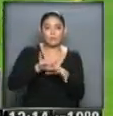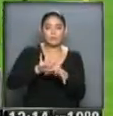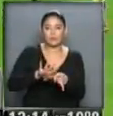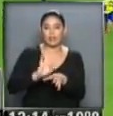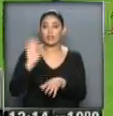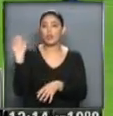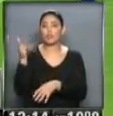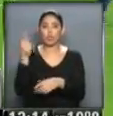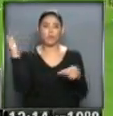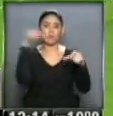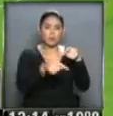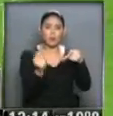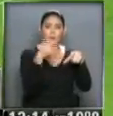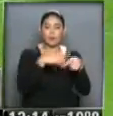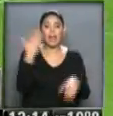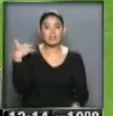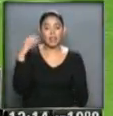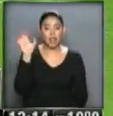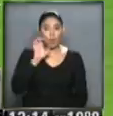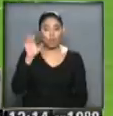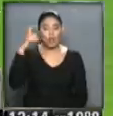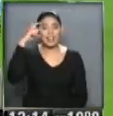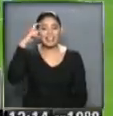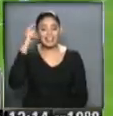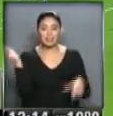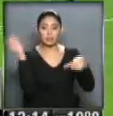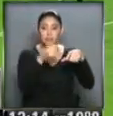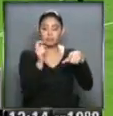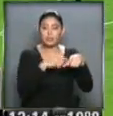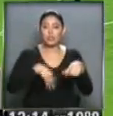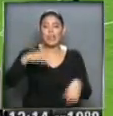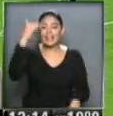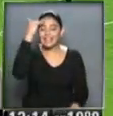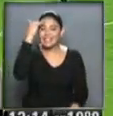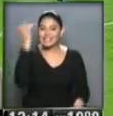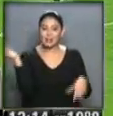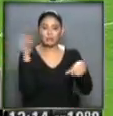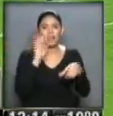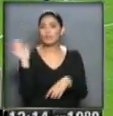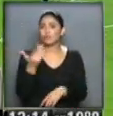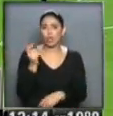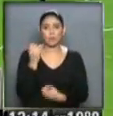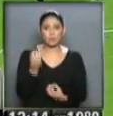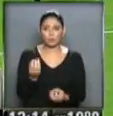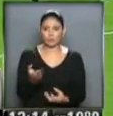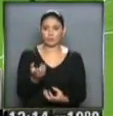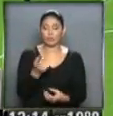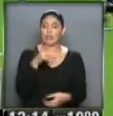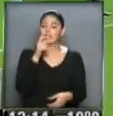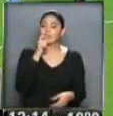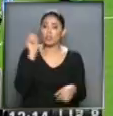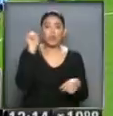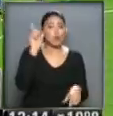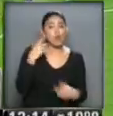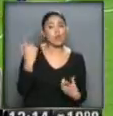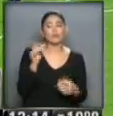vienen todos los centros. Ayer Ecuador, sí, de los 10 centros, 15 centros que cayeron al área, ganaron en todos. Si no, invocaron otro gol.